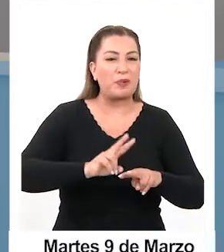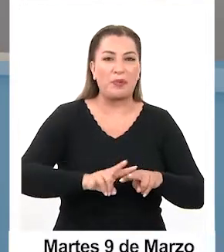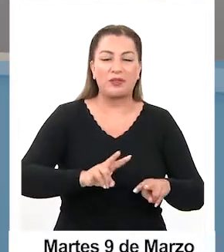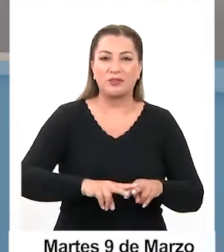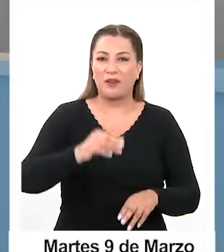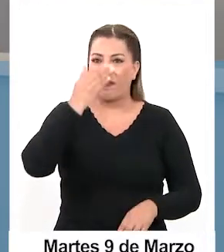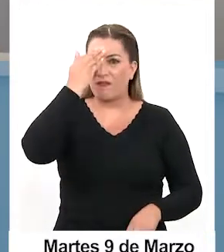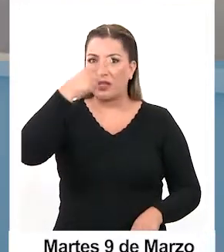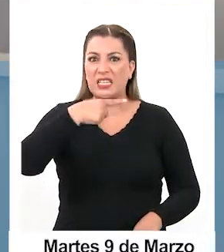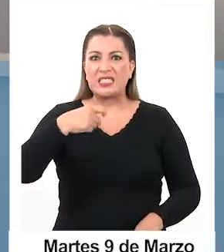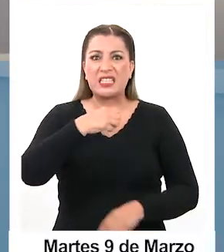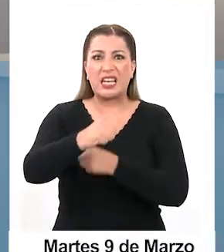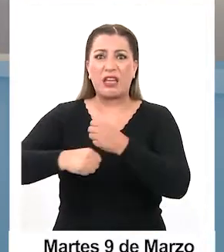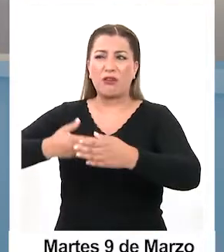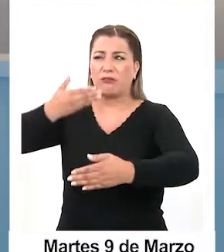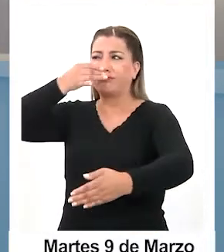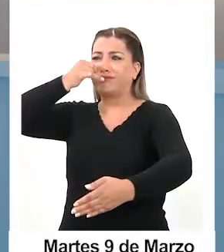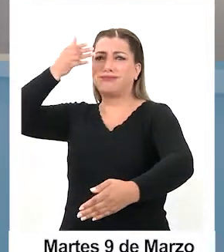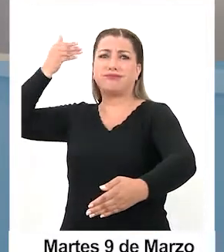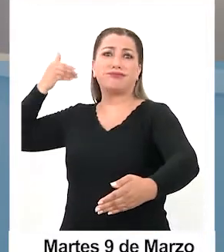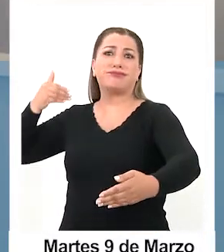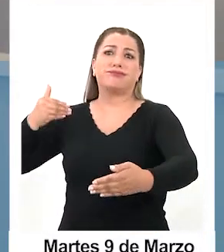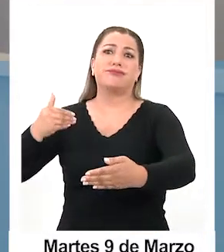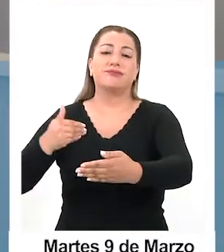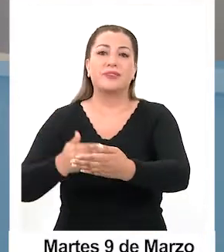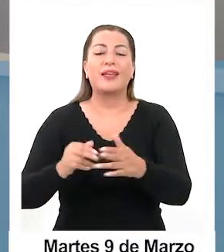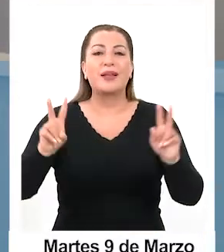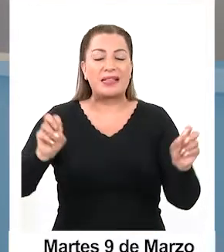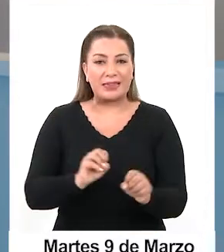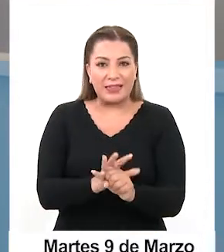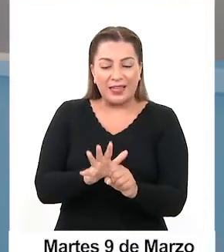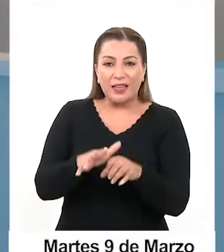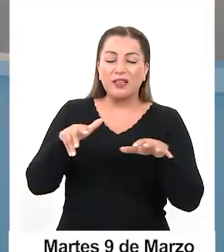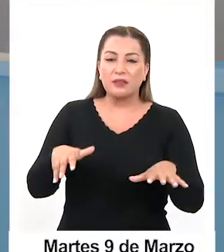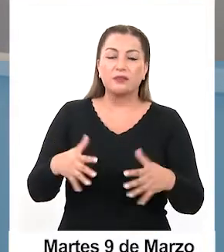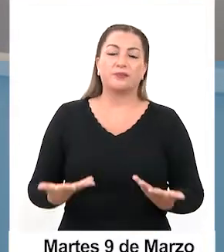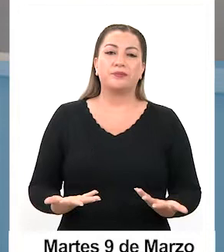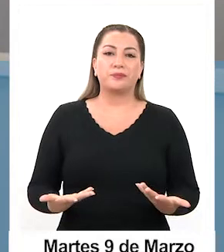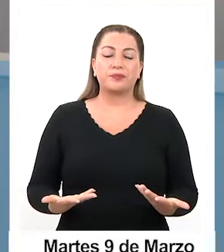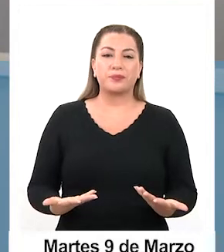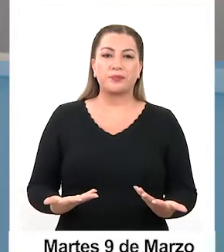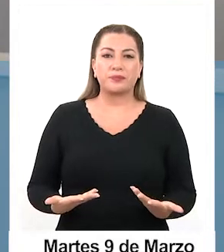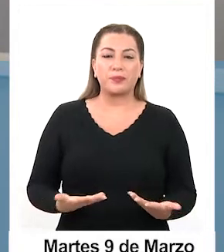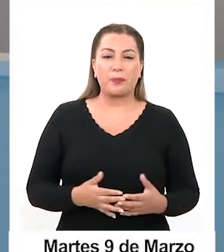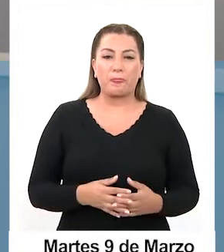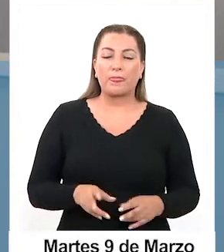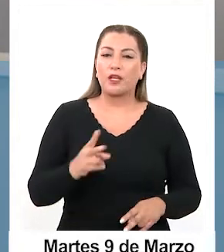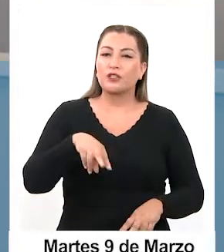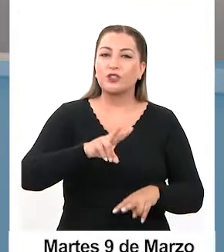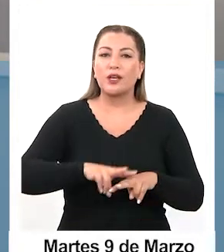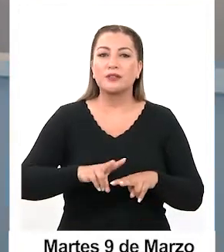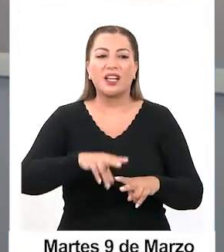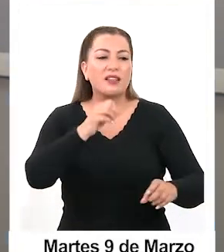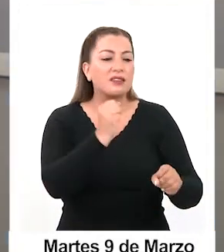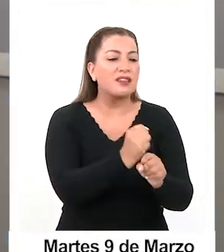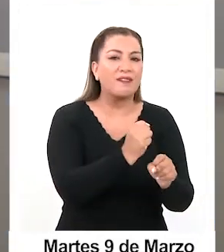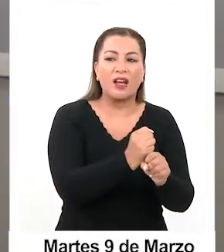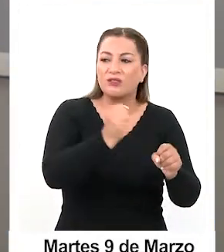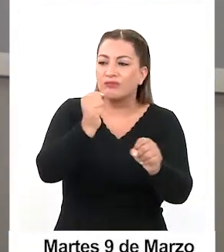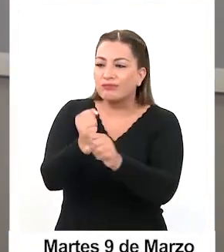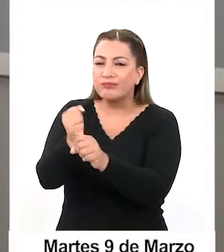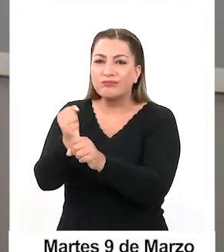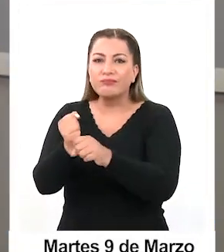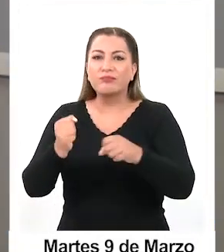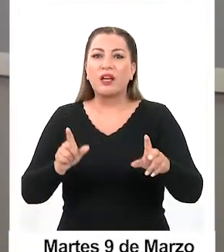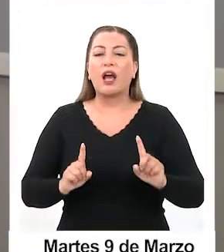enfrentado en 100 años a una pandemia de esta naturaleza, y por lo tanto claramente tuvimos que ir generando acciones conforme, eran